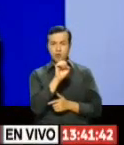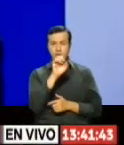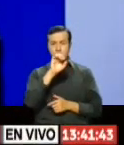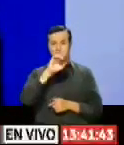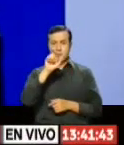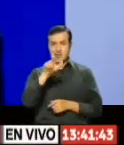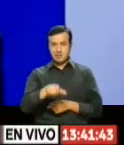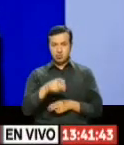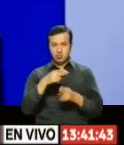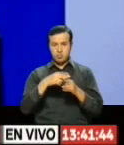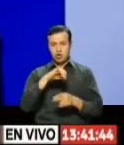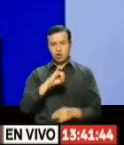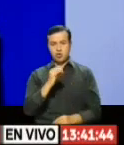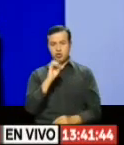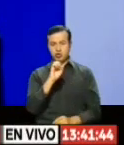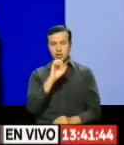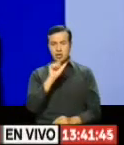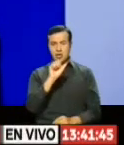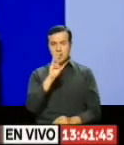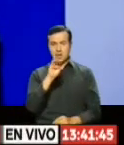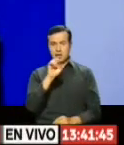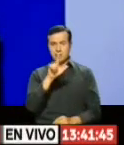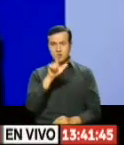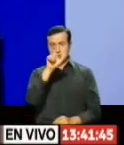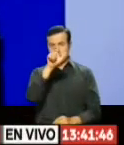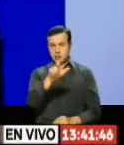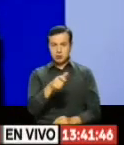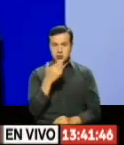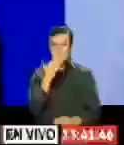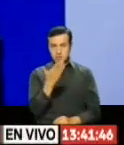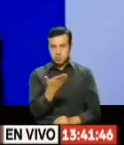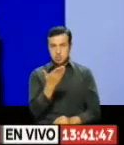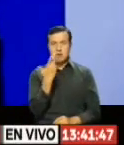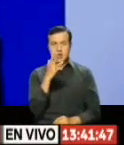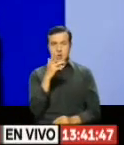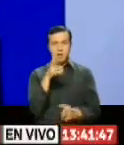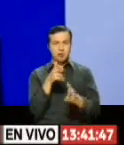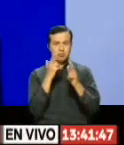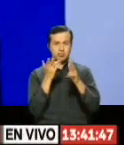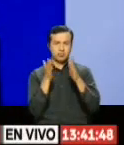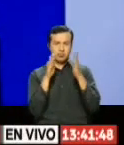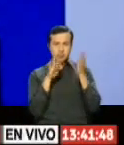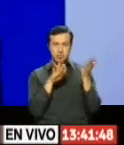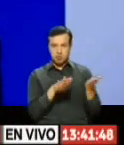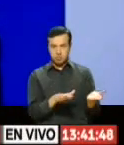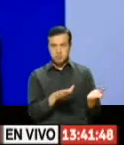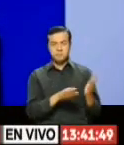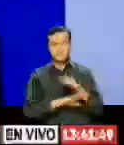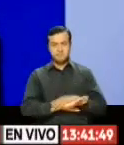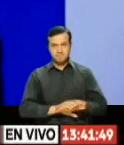Bustamante, más conocido como Mordisco, fue dado de baja en una operación